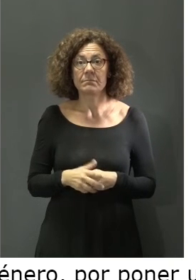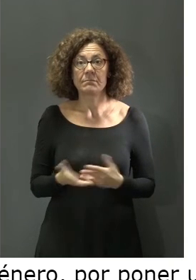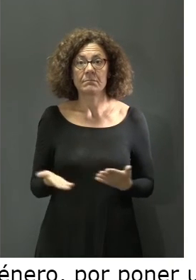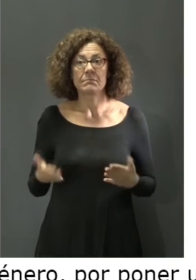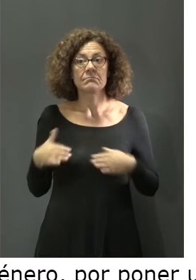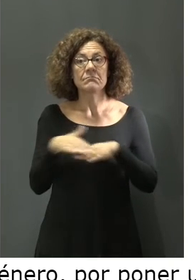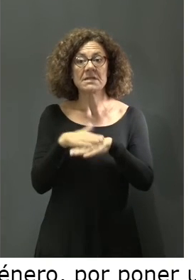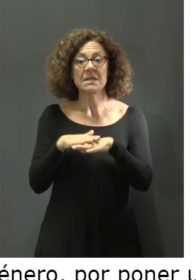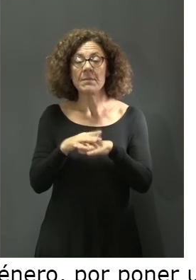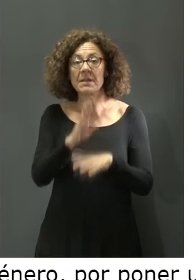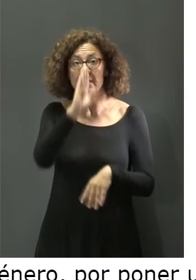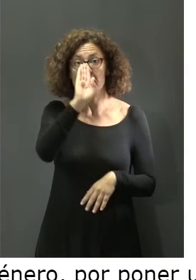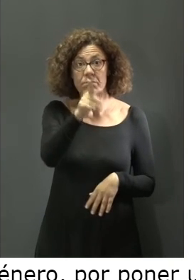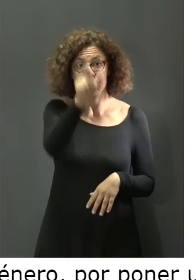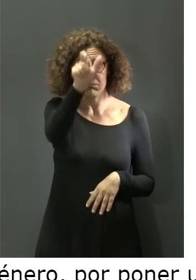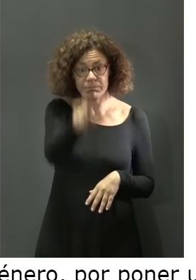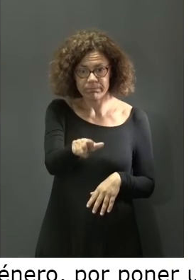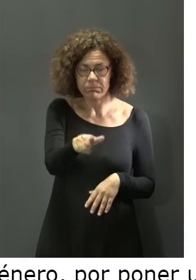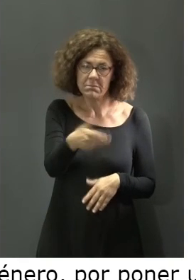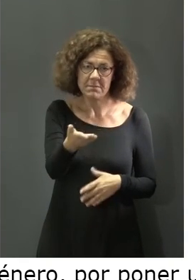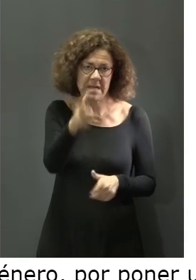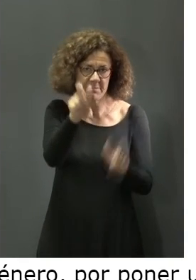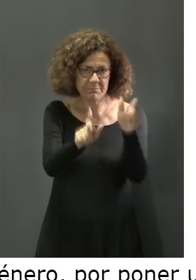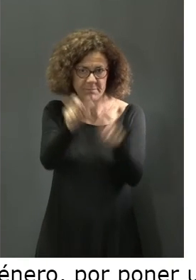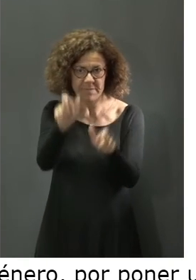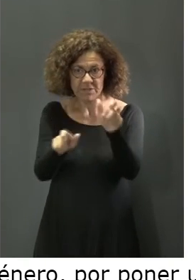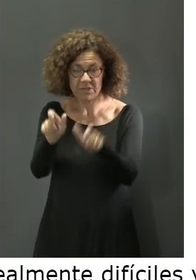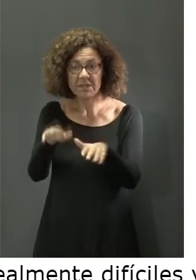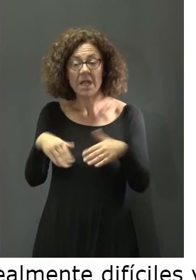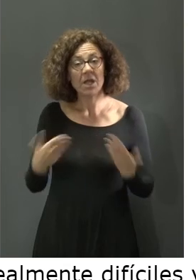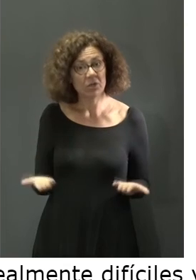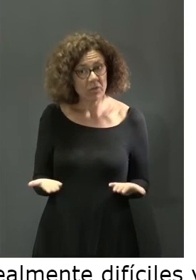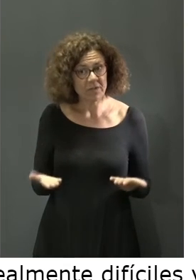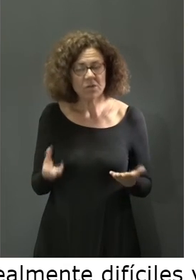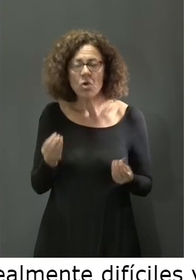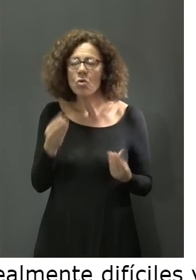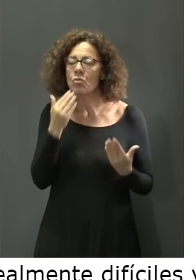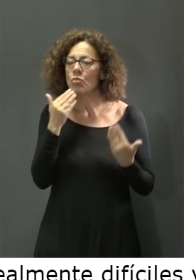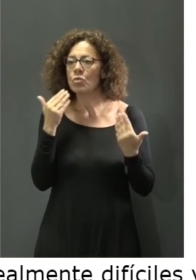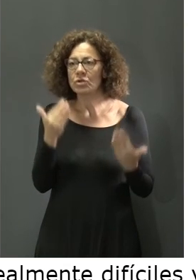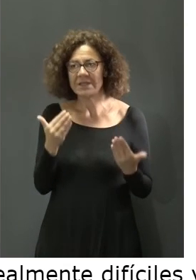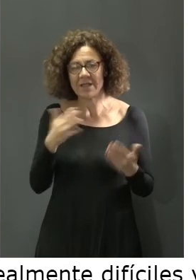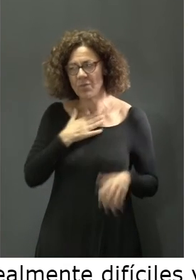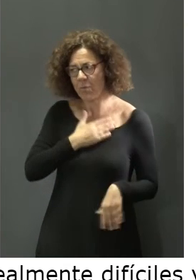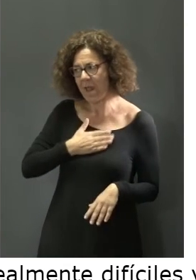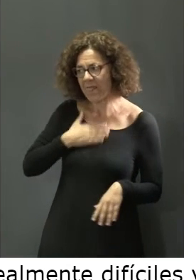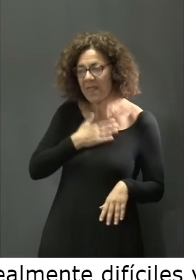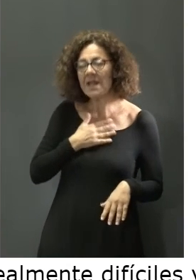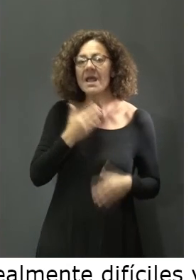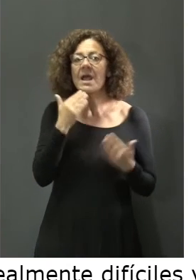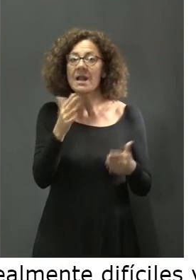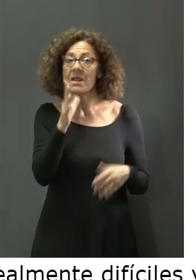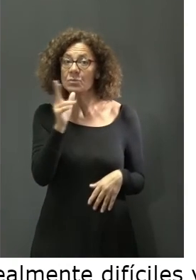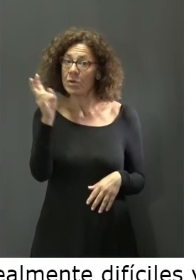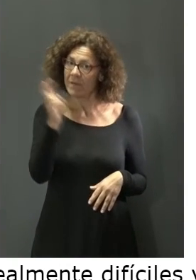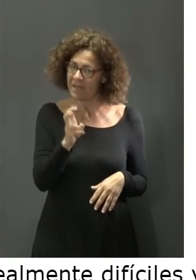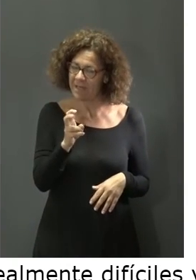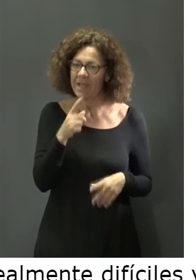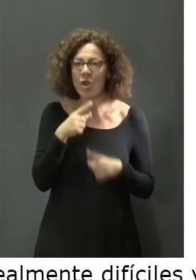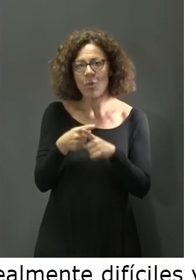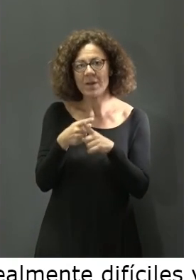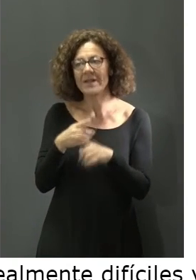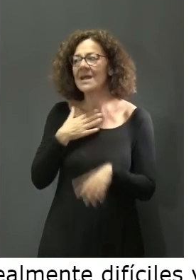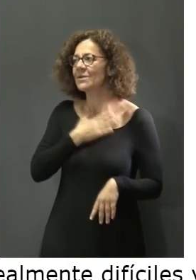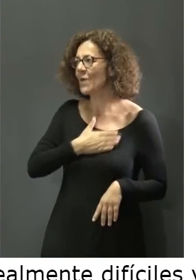básicamente tiene por destinatario final las personas. Entonces, bueno, pues muchísimas gracias por venir y por compartir este rato con nosotros. Ha sido